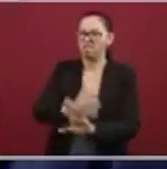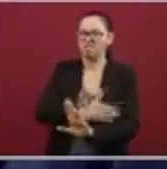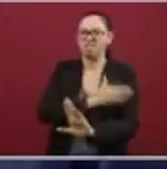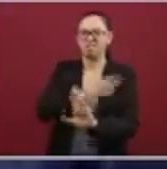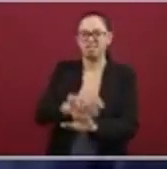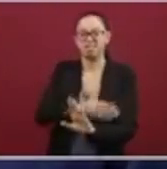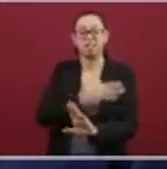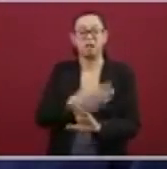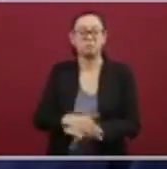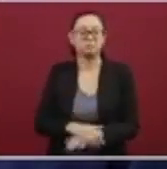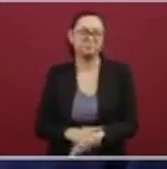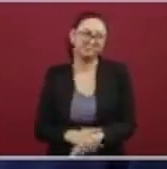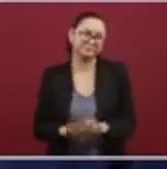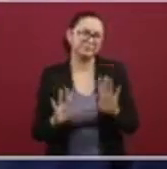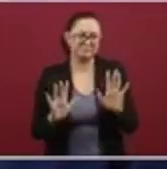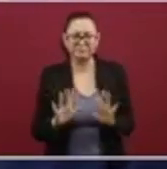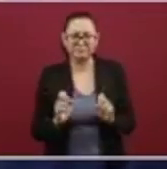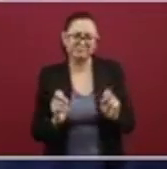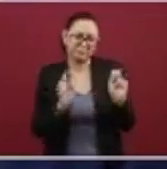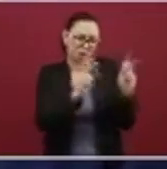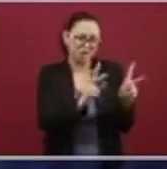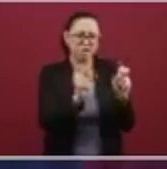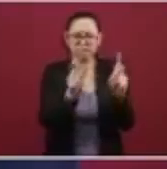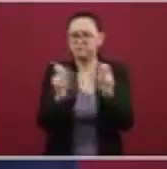Y se hicieron los segundos pisos.